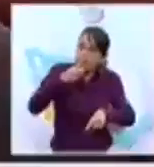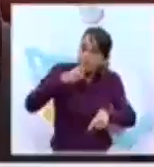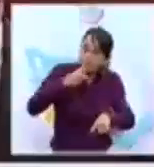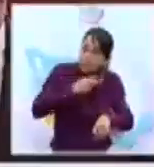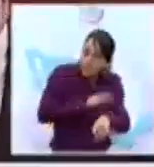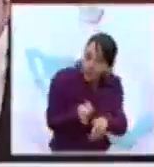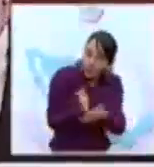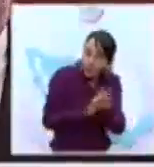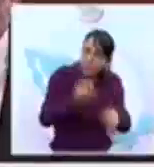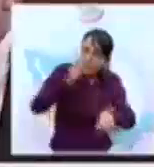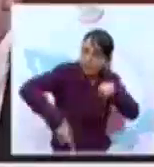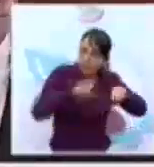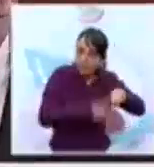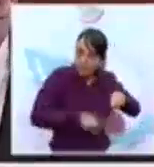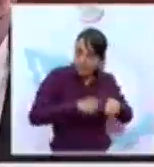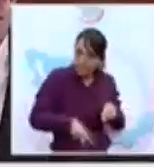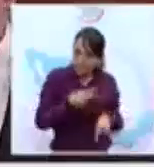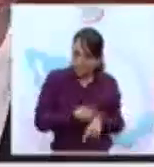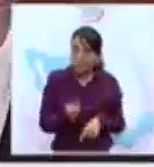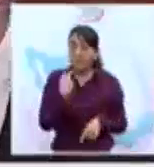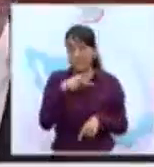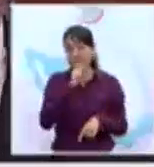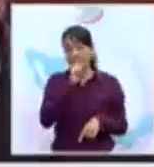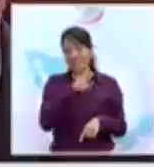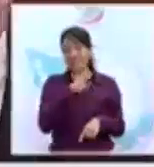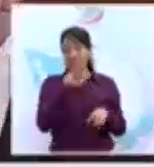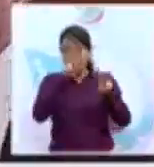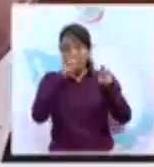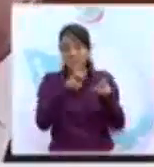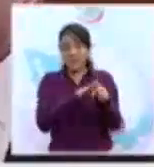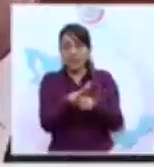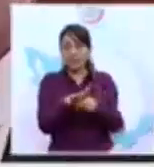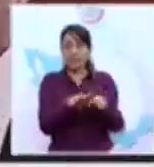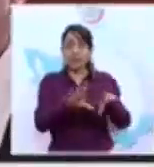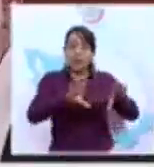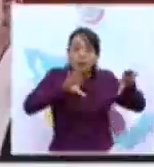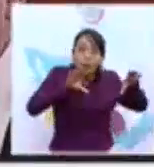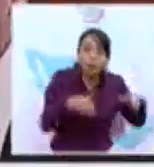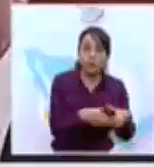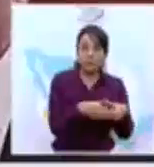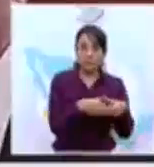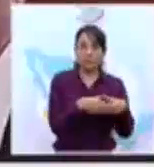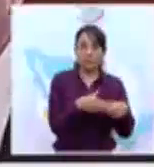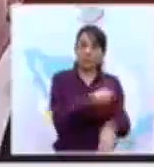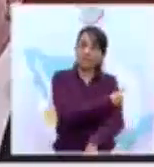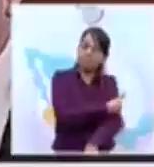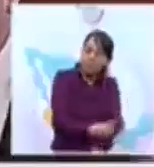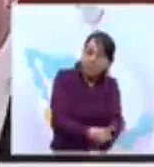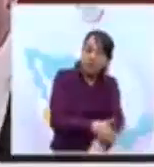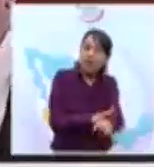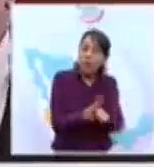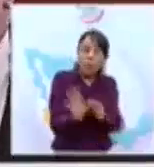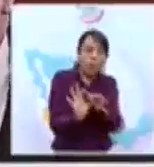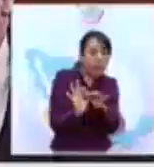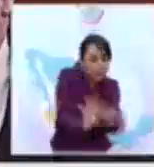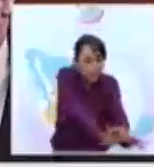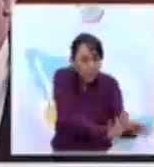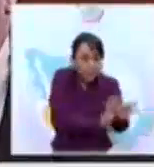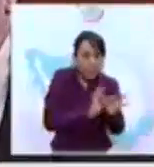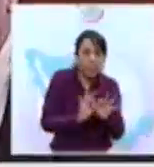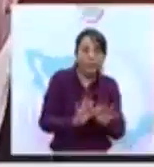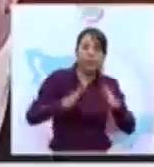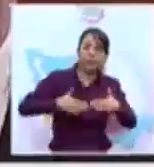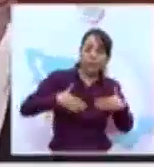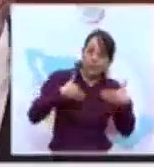que ver también con la comunidad y la familia. O sea, ¿cuáles son las redes de solidaridad, de confianza y de organización